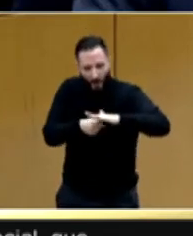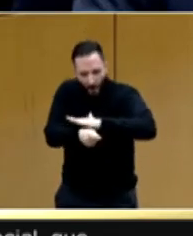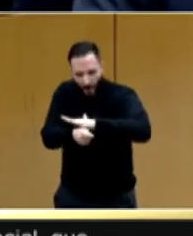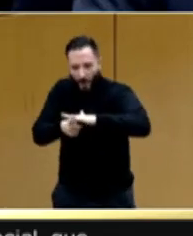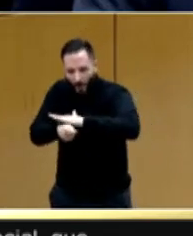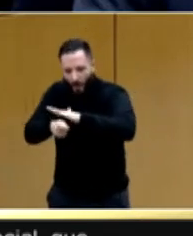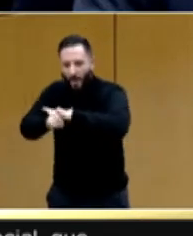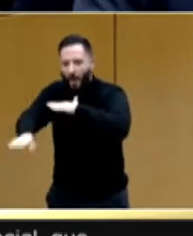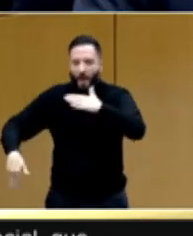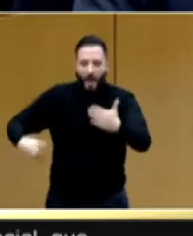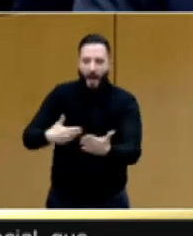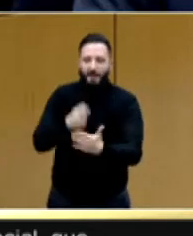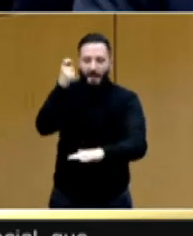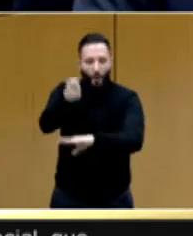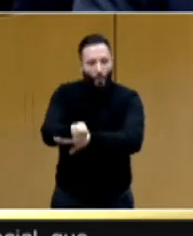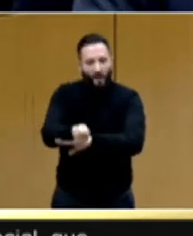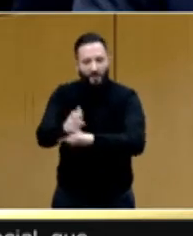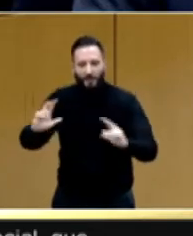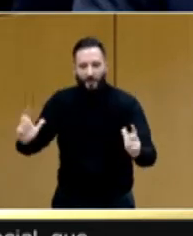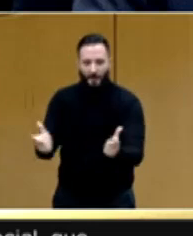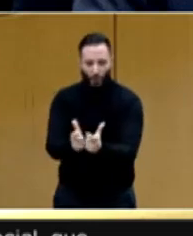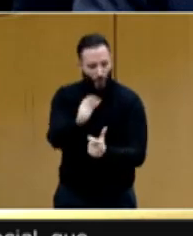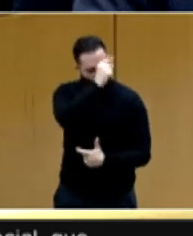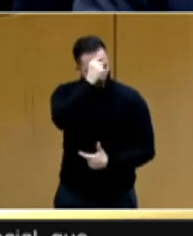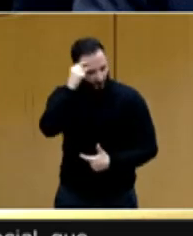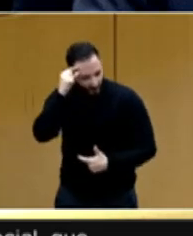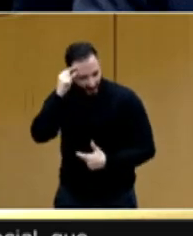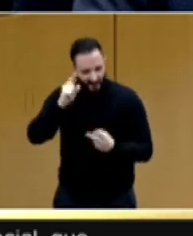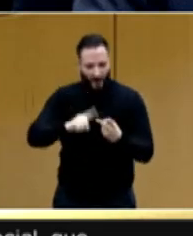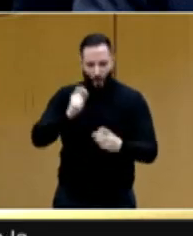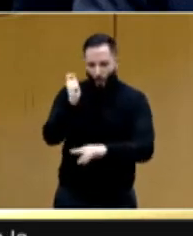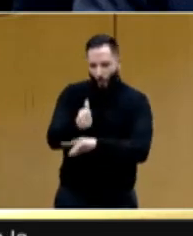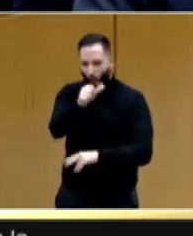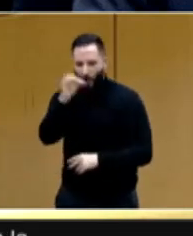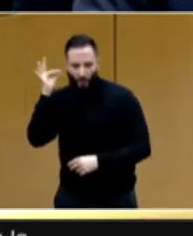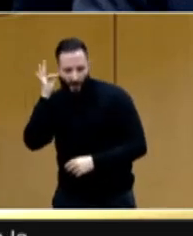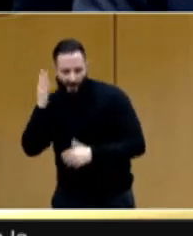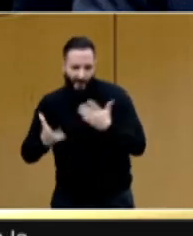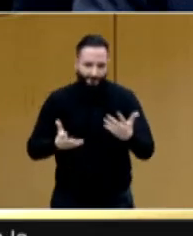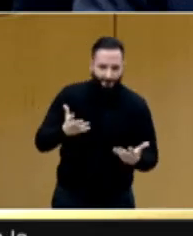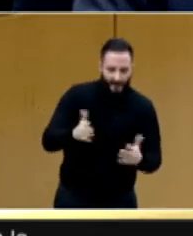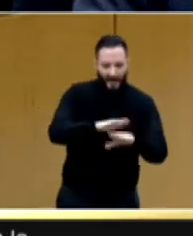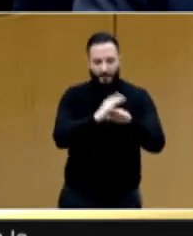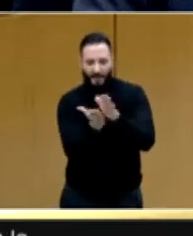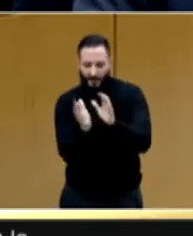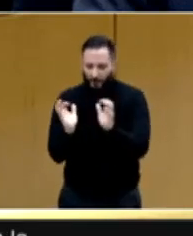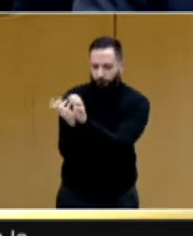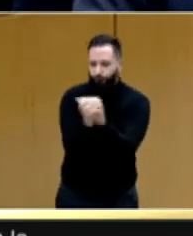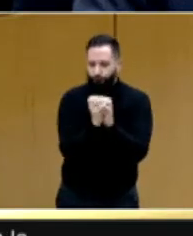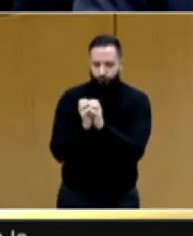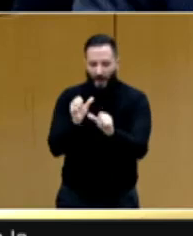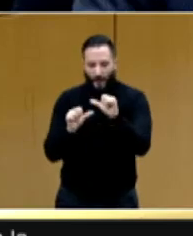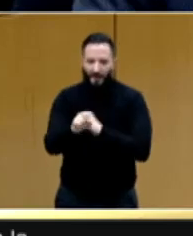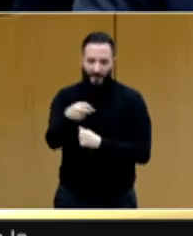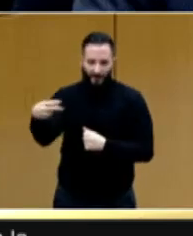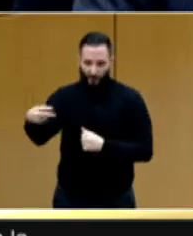pasan por valoración forense se reúnen con el juez o la jueza que tengan asignados expediente y luego se determina los